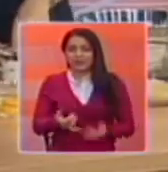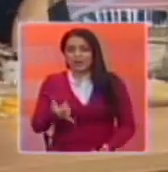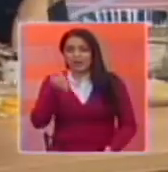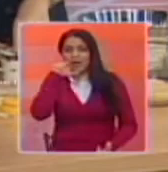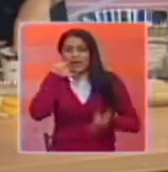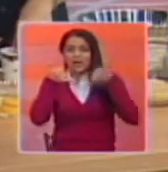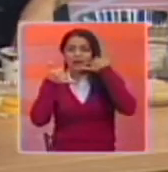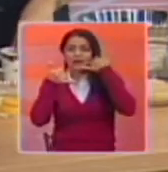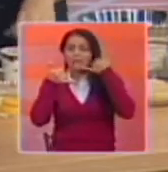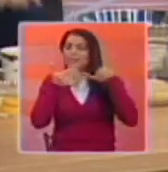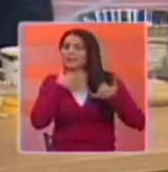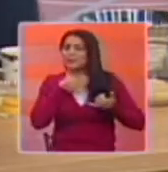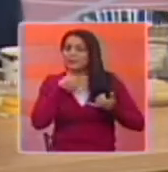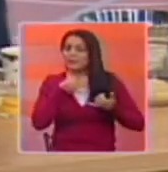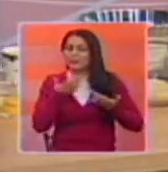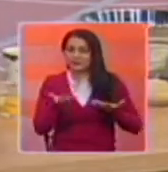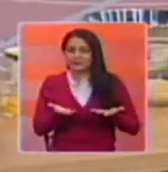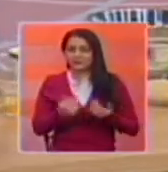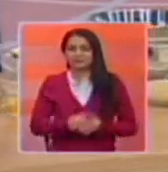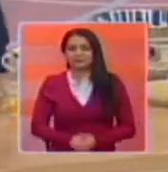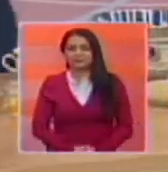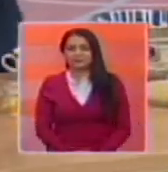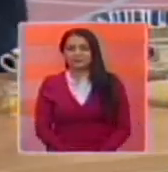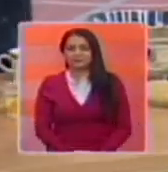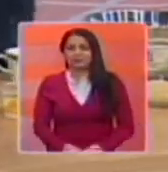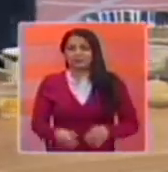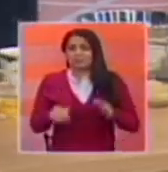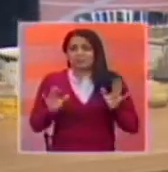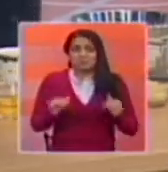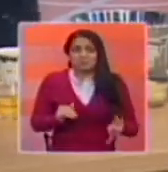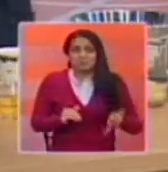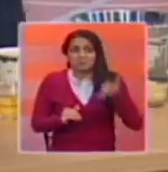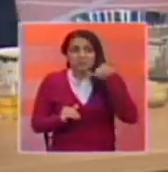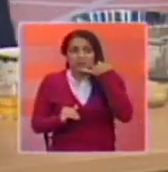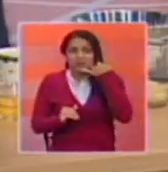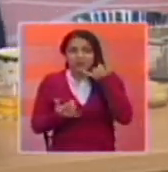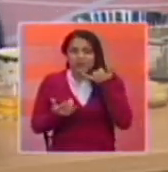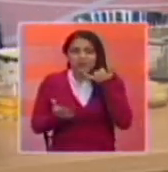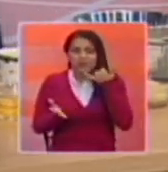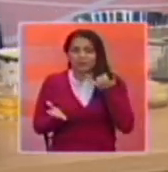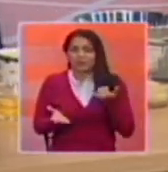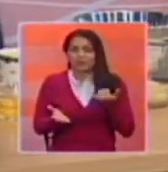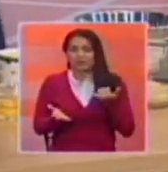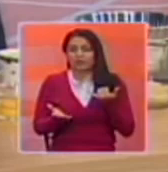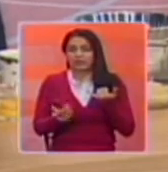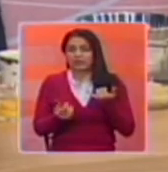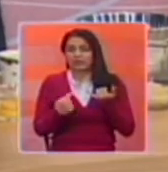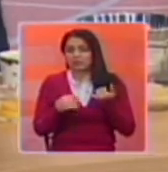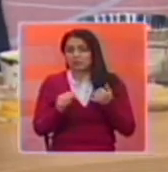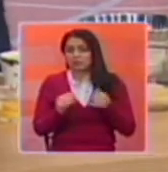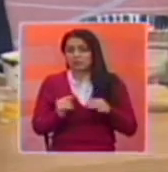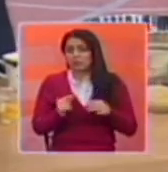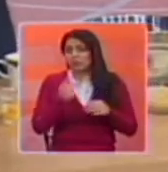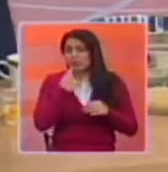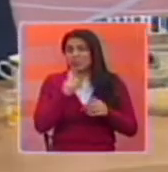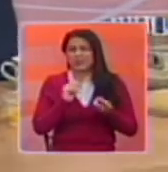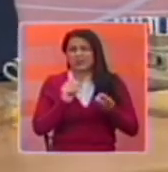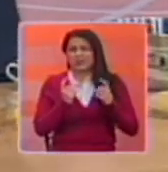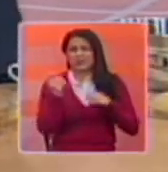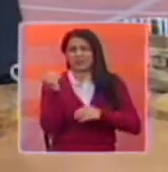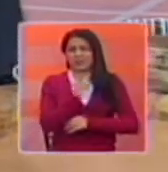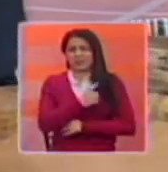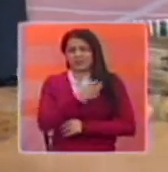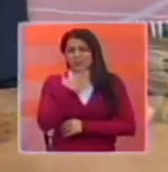mí me encanta recibir llamadas. Yo no sé, a mí me llaman, por ejemplo, yo les digo que me cambien el día totalmente. A mí me llaman